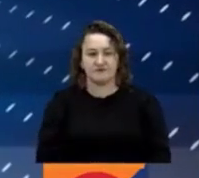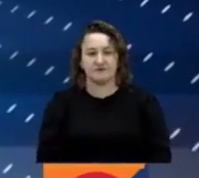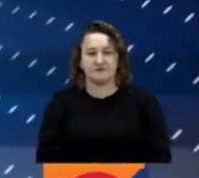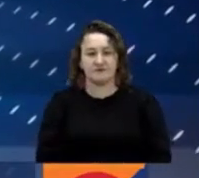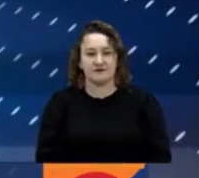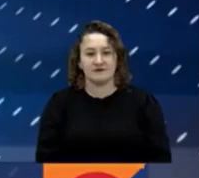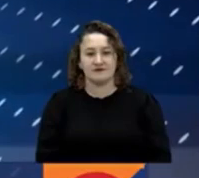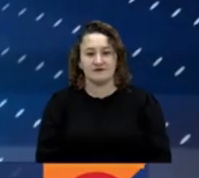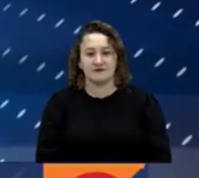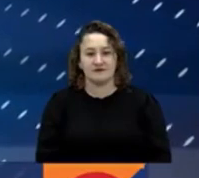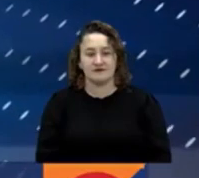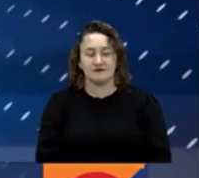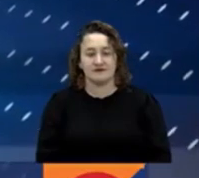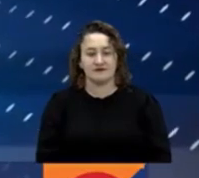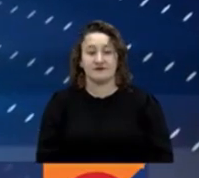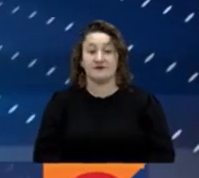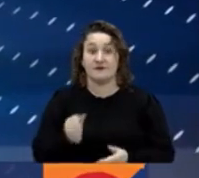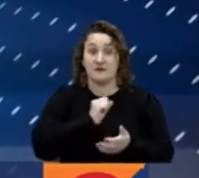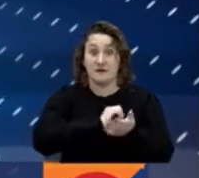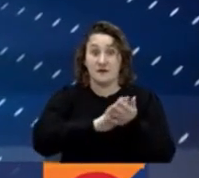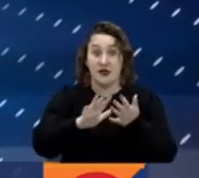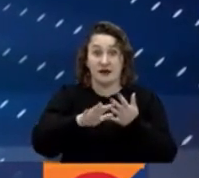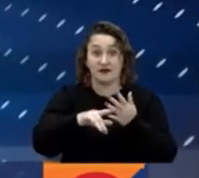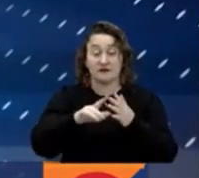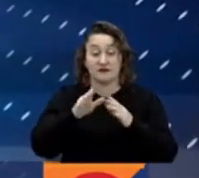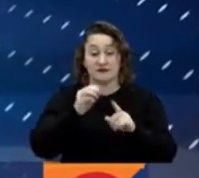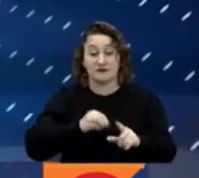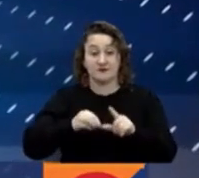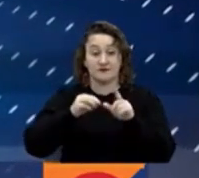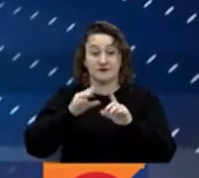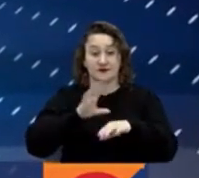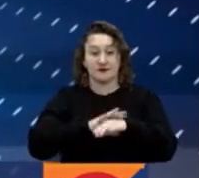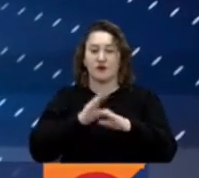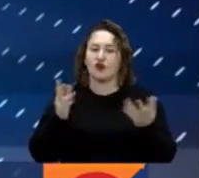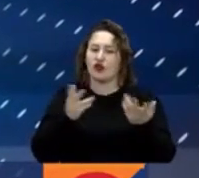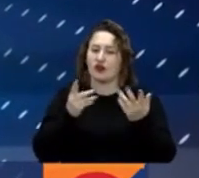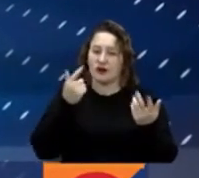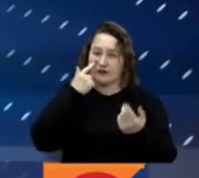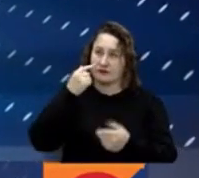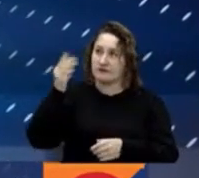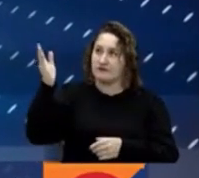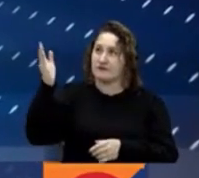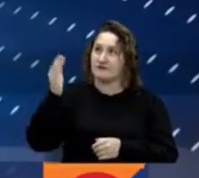En oportunidades de becas de maestría y doctorado, vaya a la página